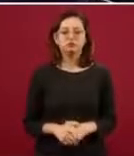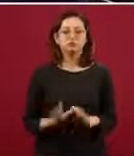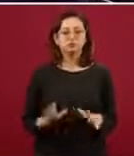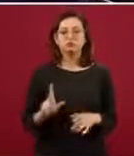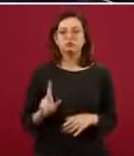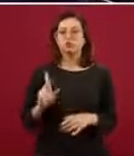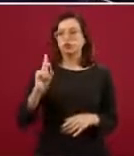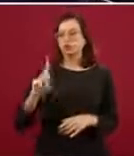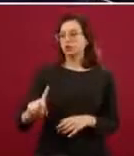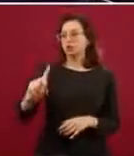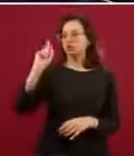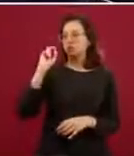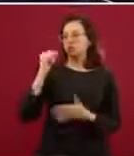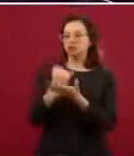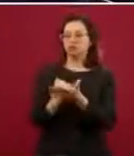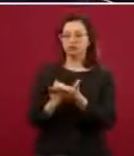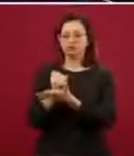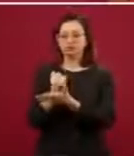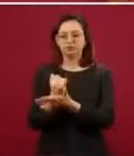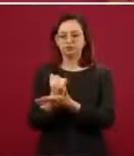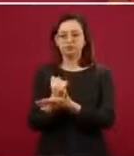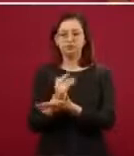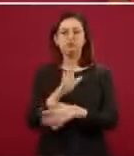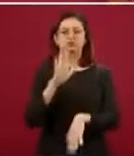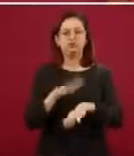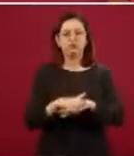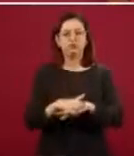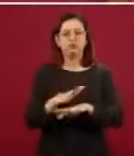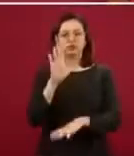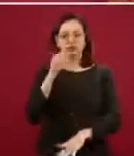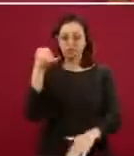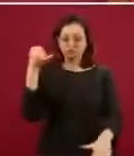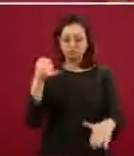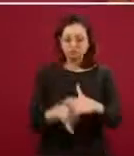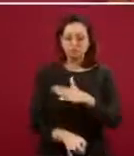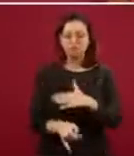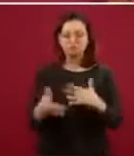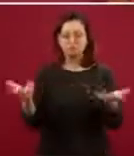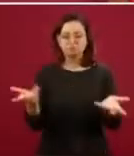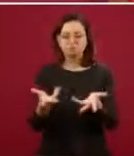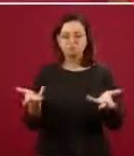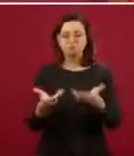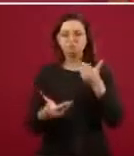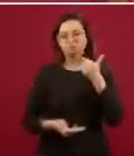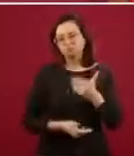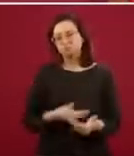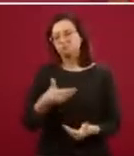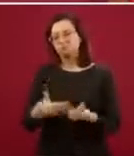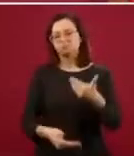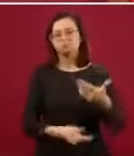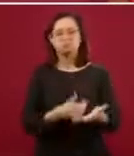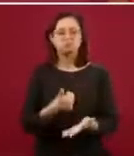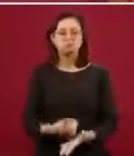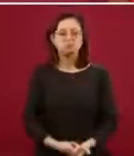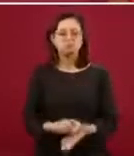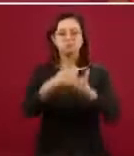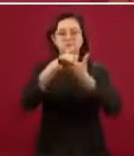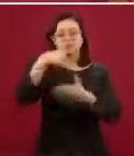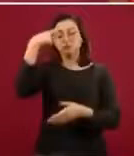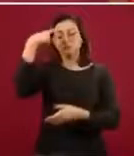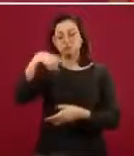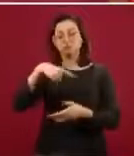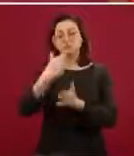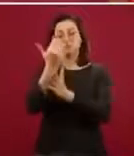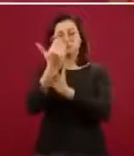anunciando, pero ya están profundizando en estas medidas. Todo esto va a ayudar a que no nos